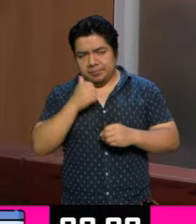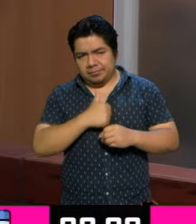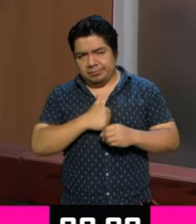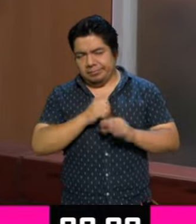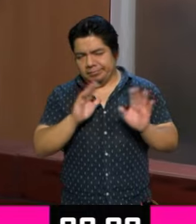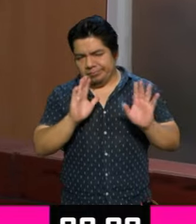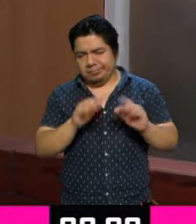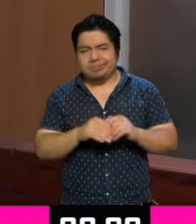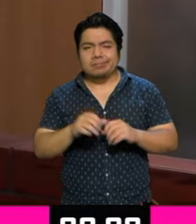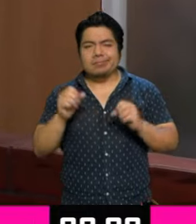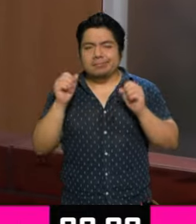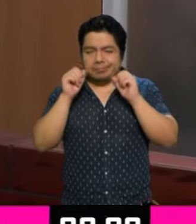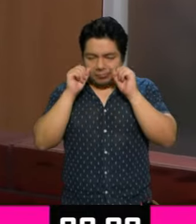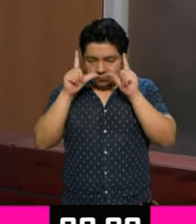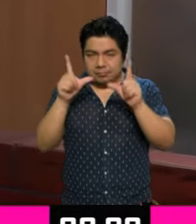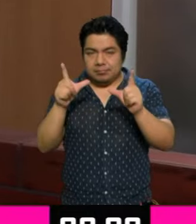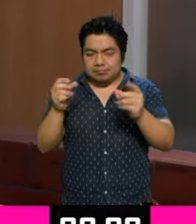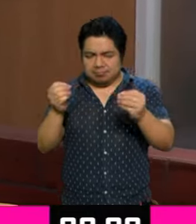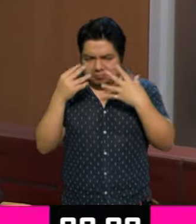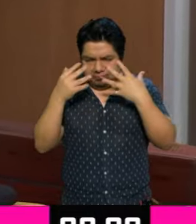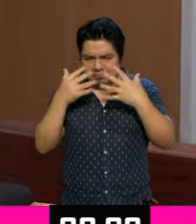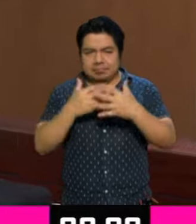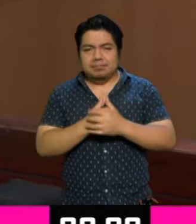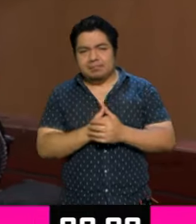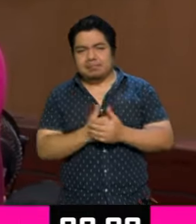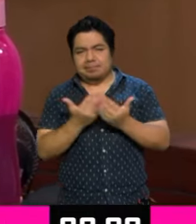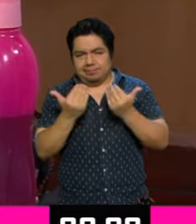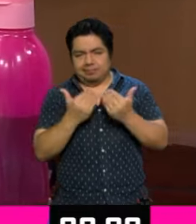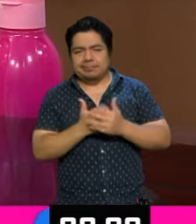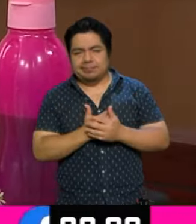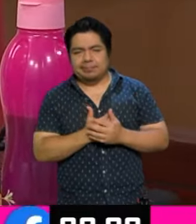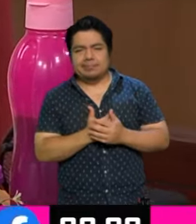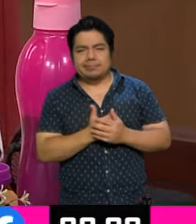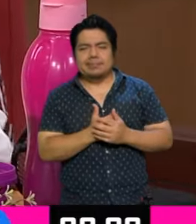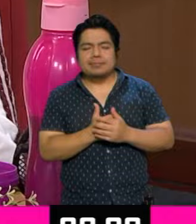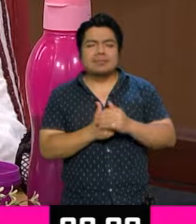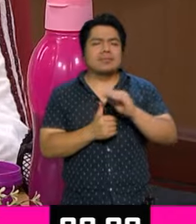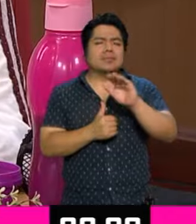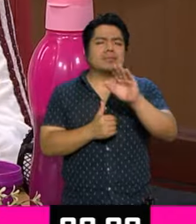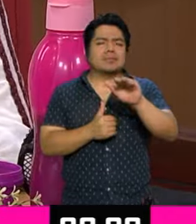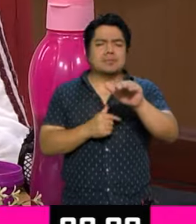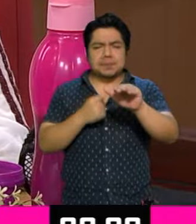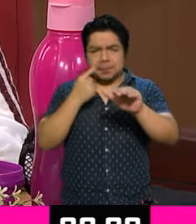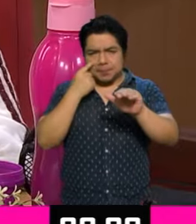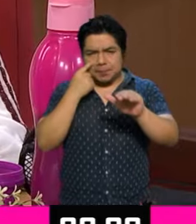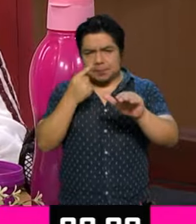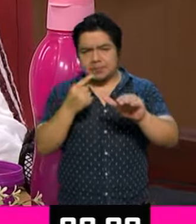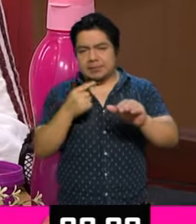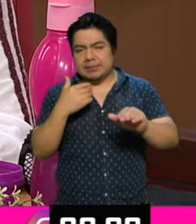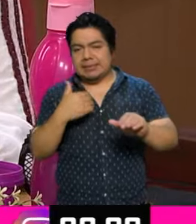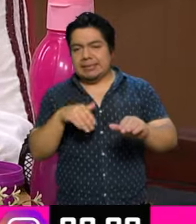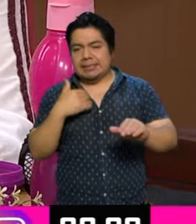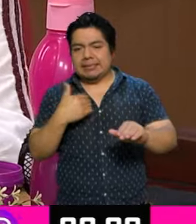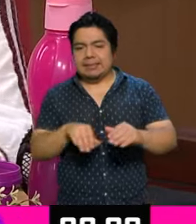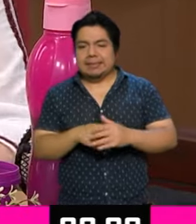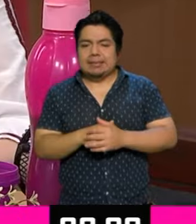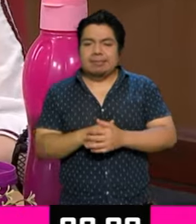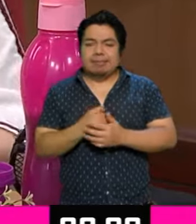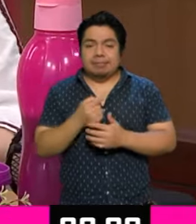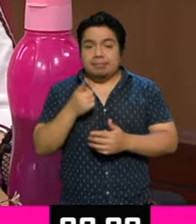entrada, las que te levantan. ¡Aviéntelas! ¡Aviéntelas con Tokio, señora! Oiga, pues, ni hablar, mujer, traes puñal.